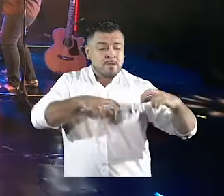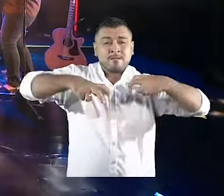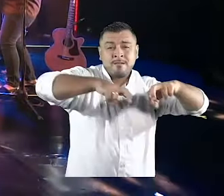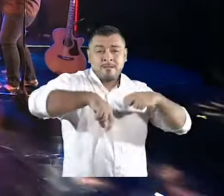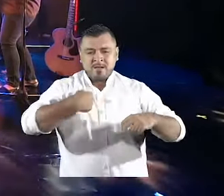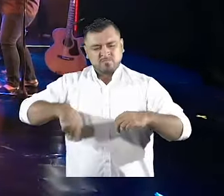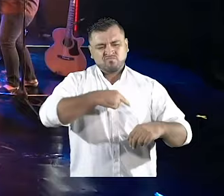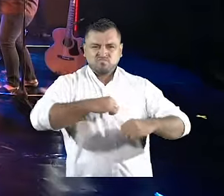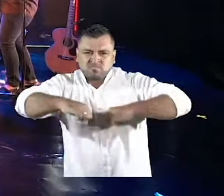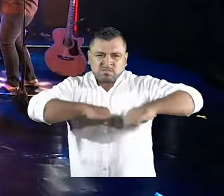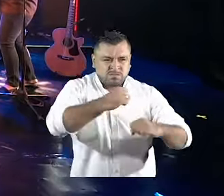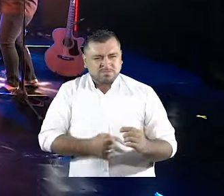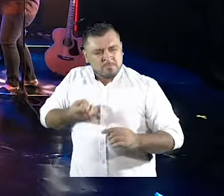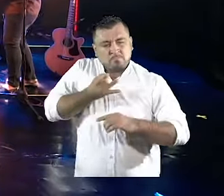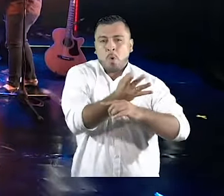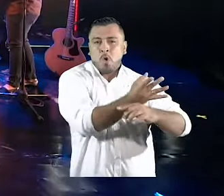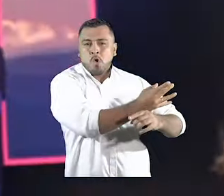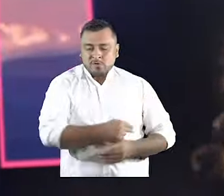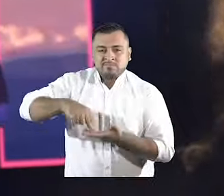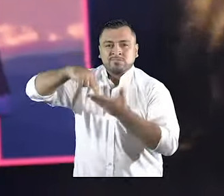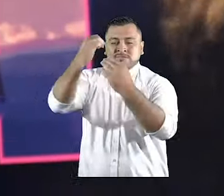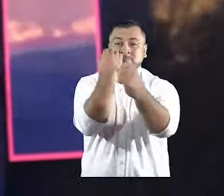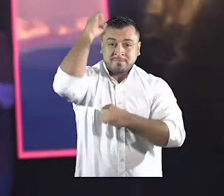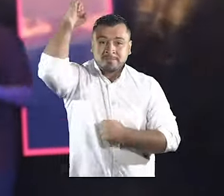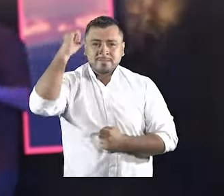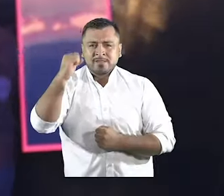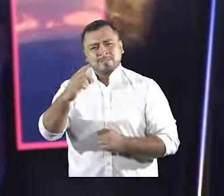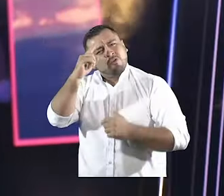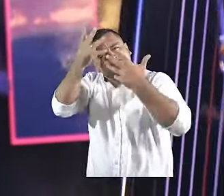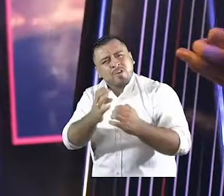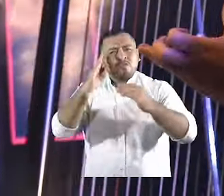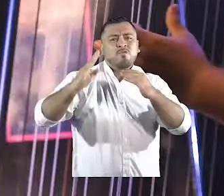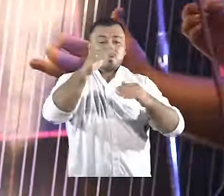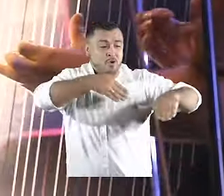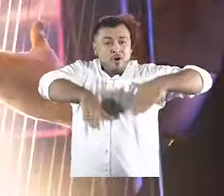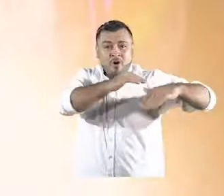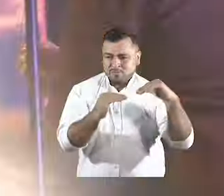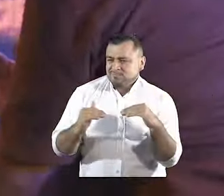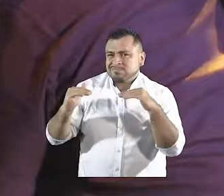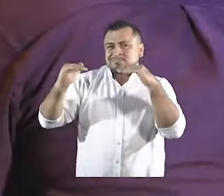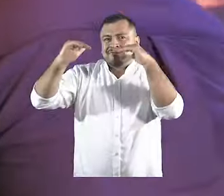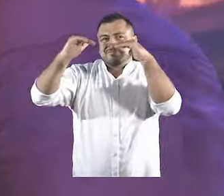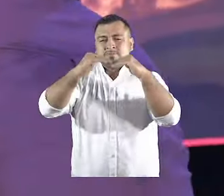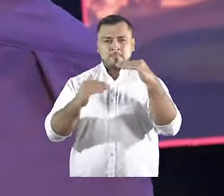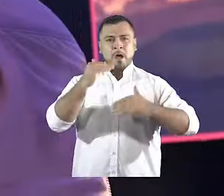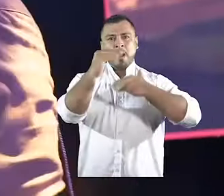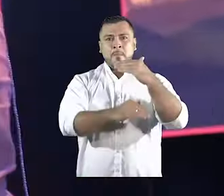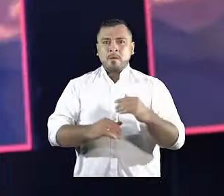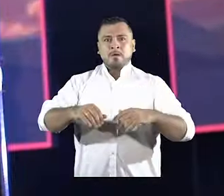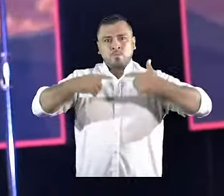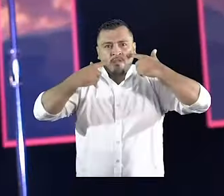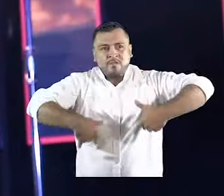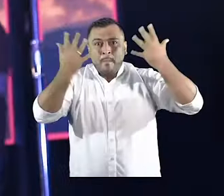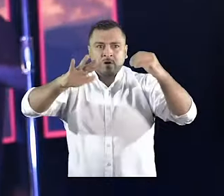vallenato, siendo sensato fue un esfuerzo superior. Tengo las ganas de un día ver nuestro joropo agigantado y en un